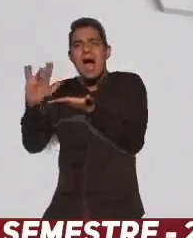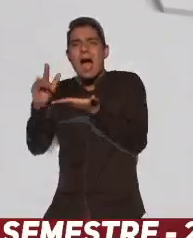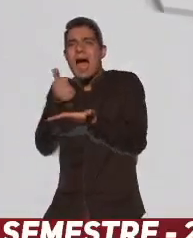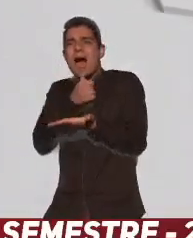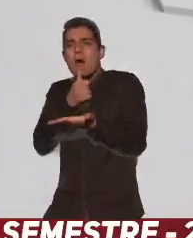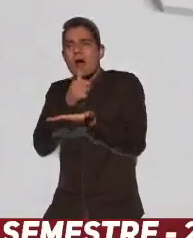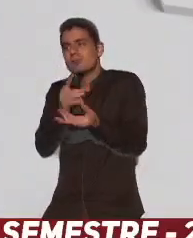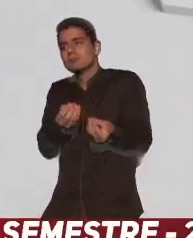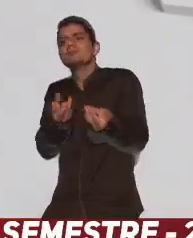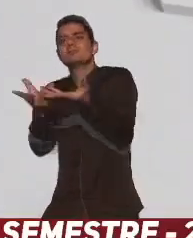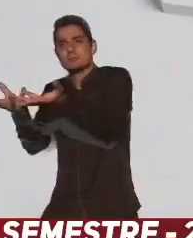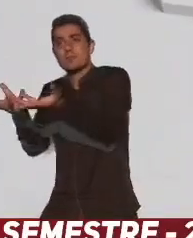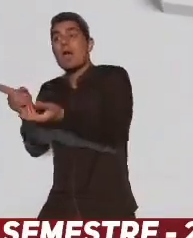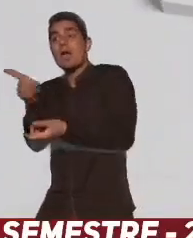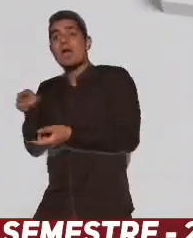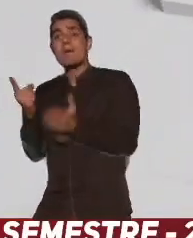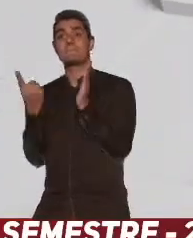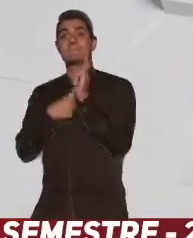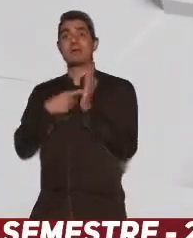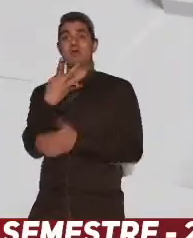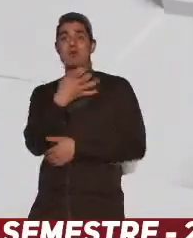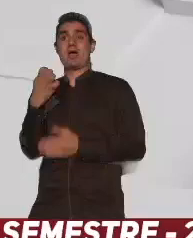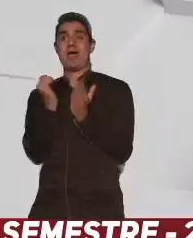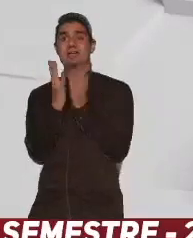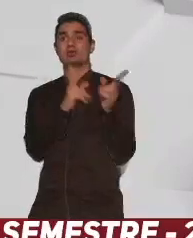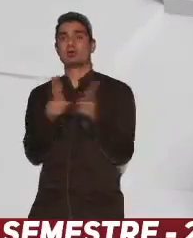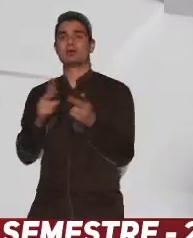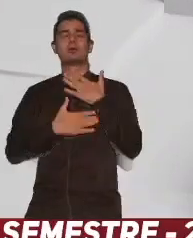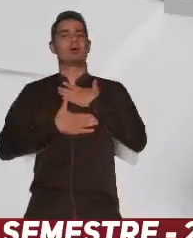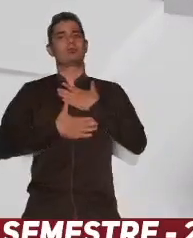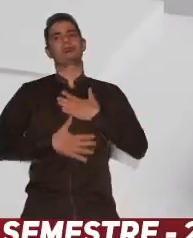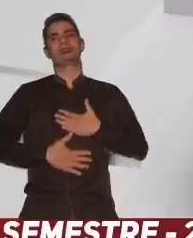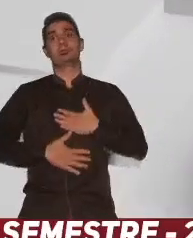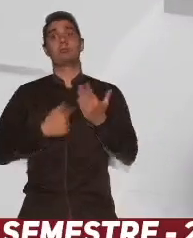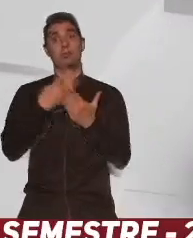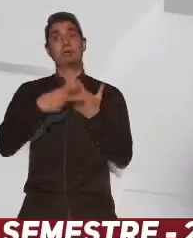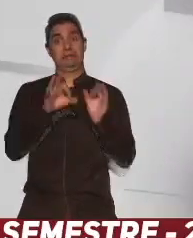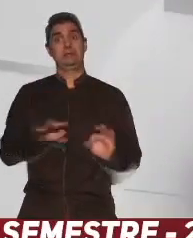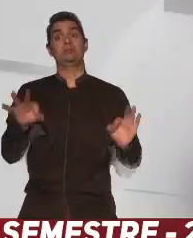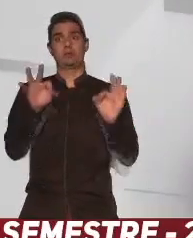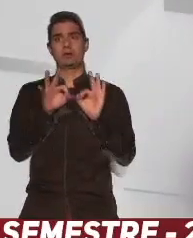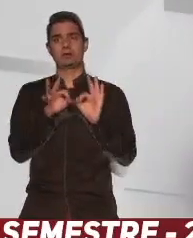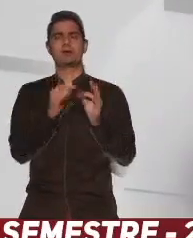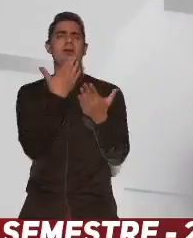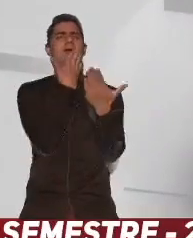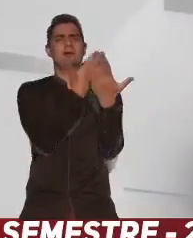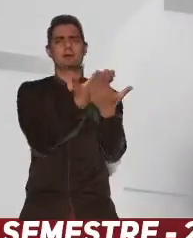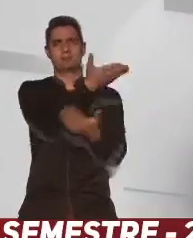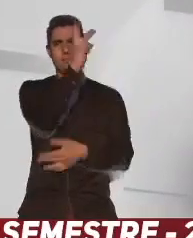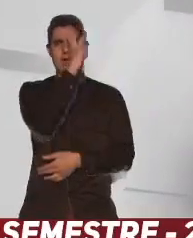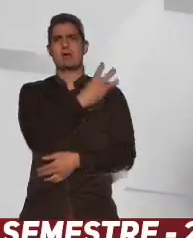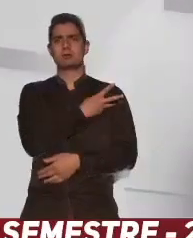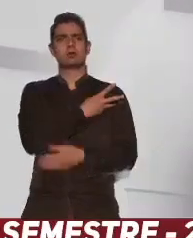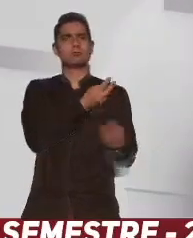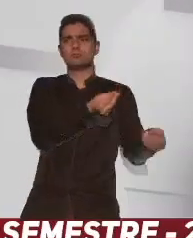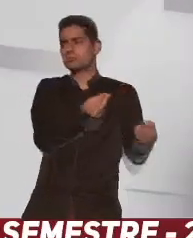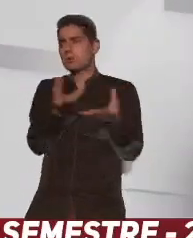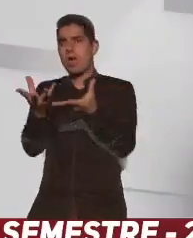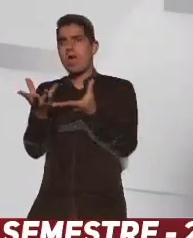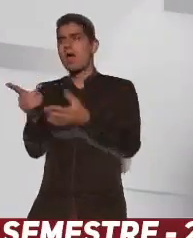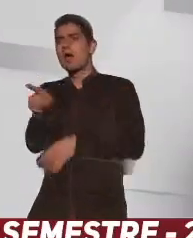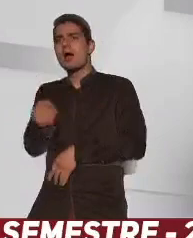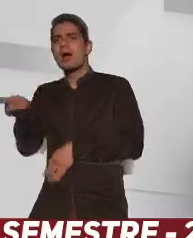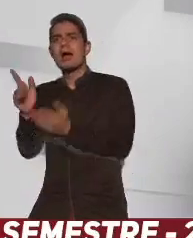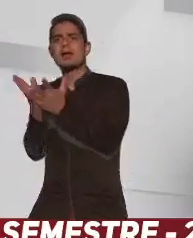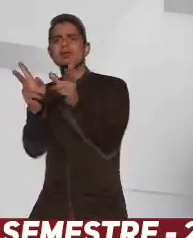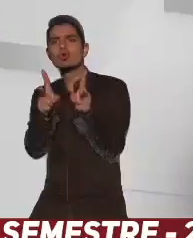importante proyecto. Gracias a nuestro ejército hemos podido dignificar la vida de nuestros estudiantes, de